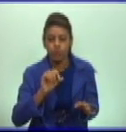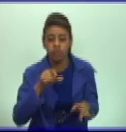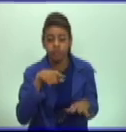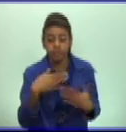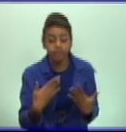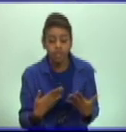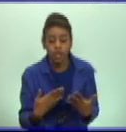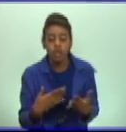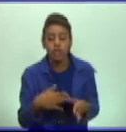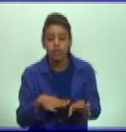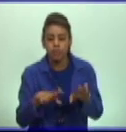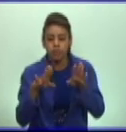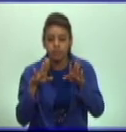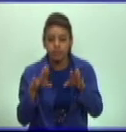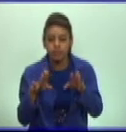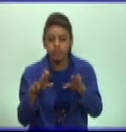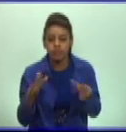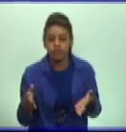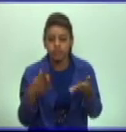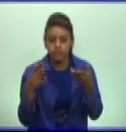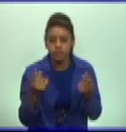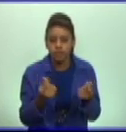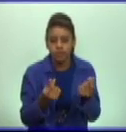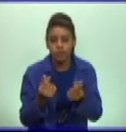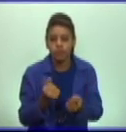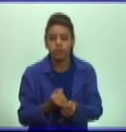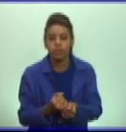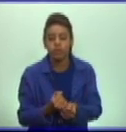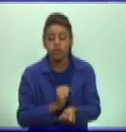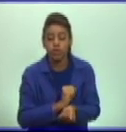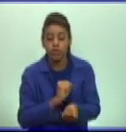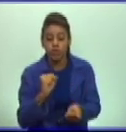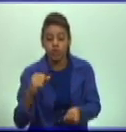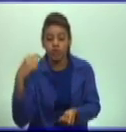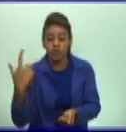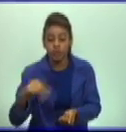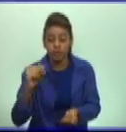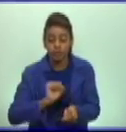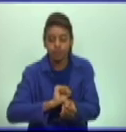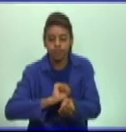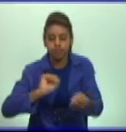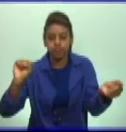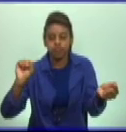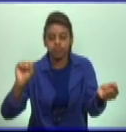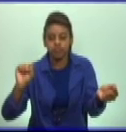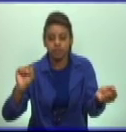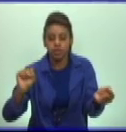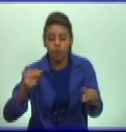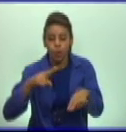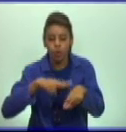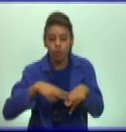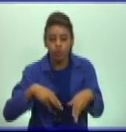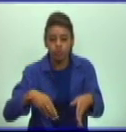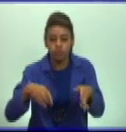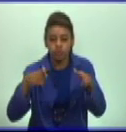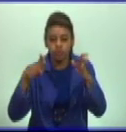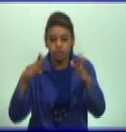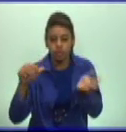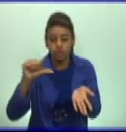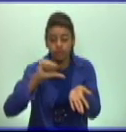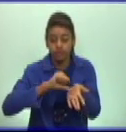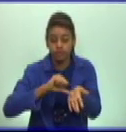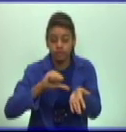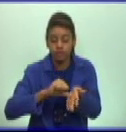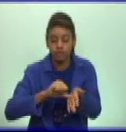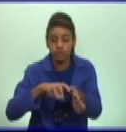impedir que se recuperara la economía en el país. Lograron explotar bombas en los hoteles de la capital.